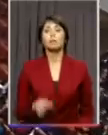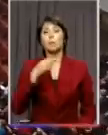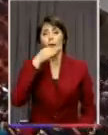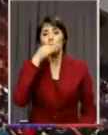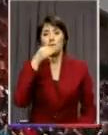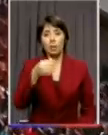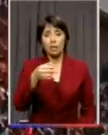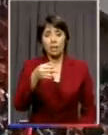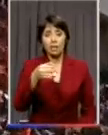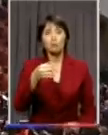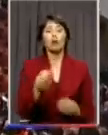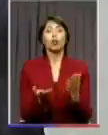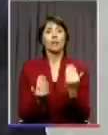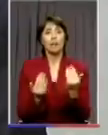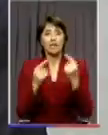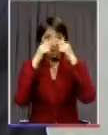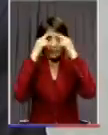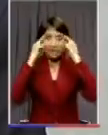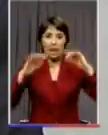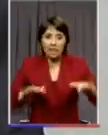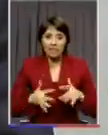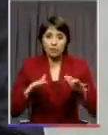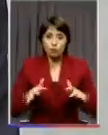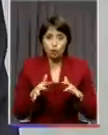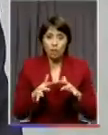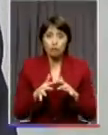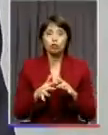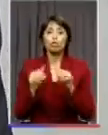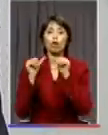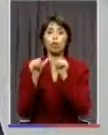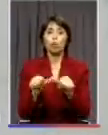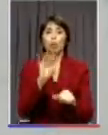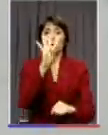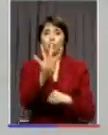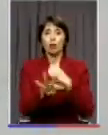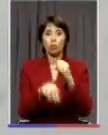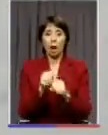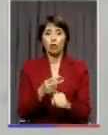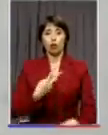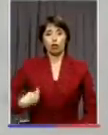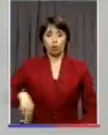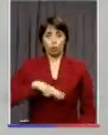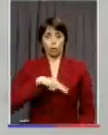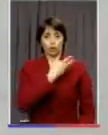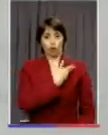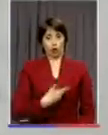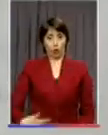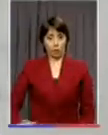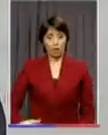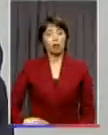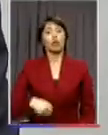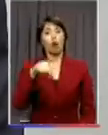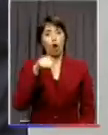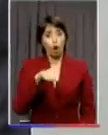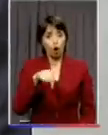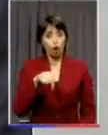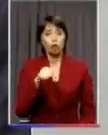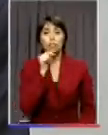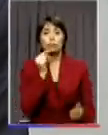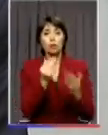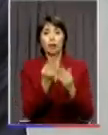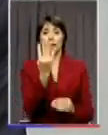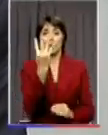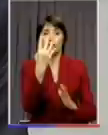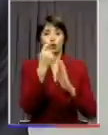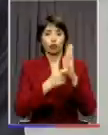Dijimos que iba a requerir el esfuerzo durante los 4 años de nuestro gobierno. Y hoy, a solo 14